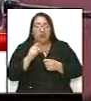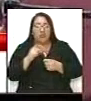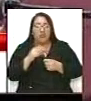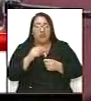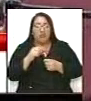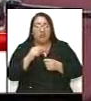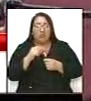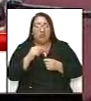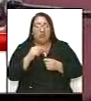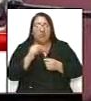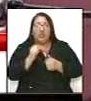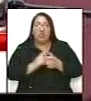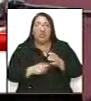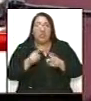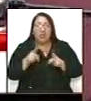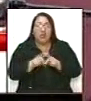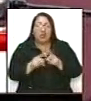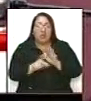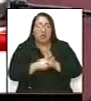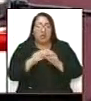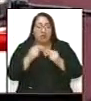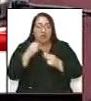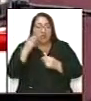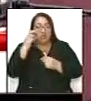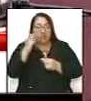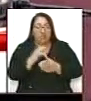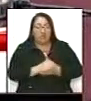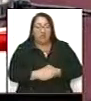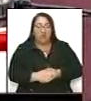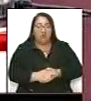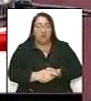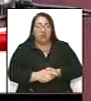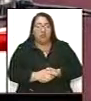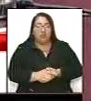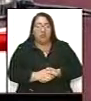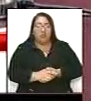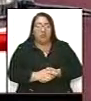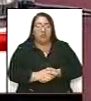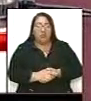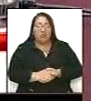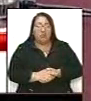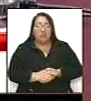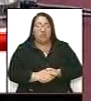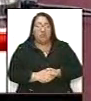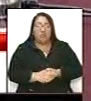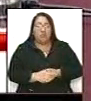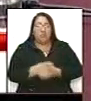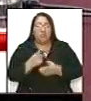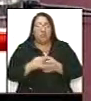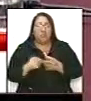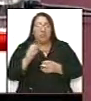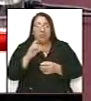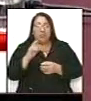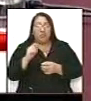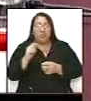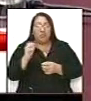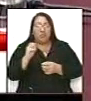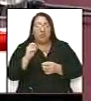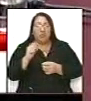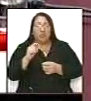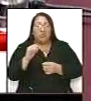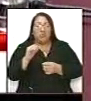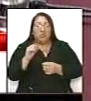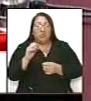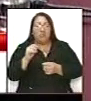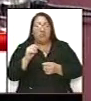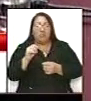establecido en la ley de partidos políticos en lo que se refiere a cuota de invitados o de designación directa.